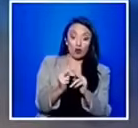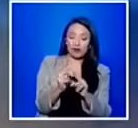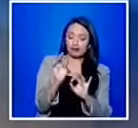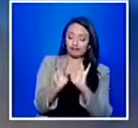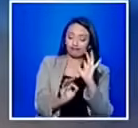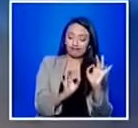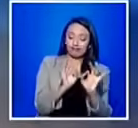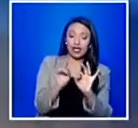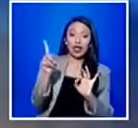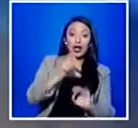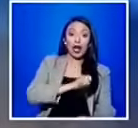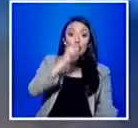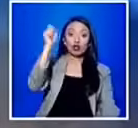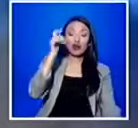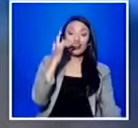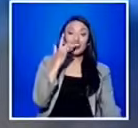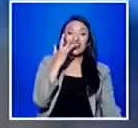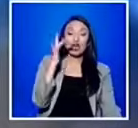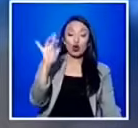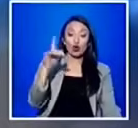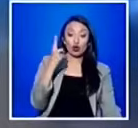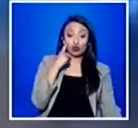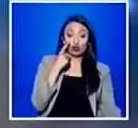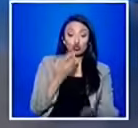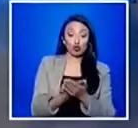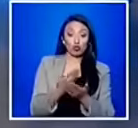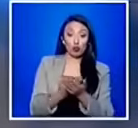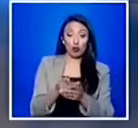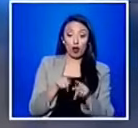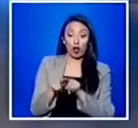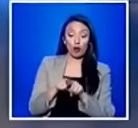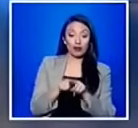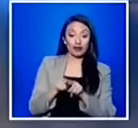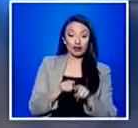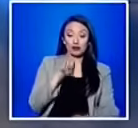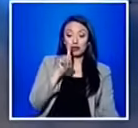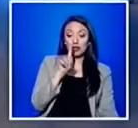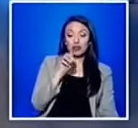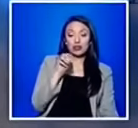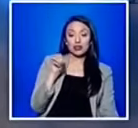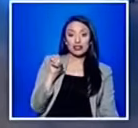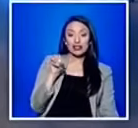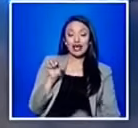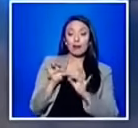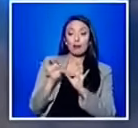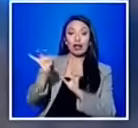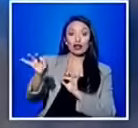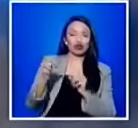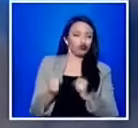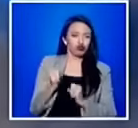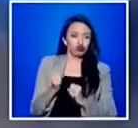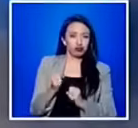atleta tricolor superó su marca en la prueba de atletismo en los 100 metros planos. Veamos el resumen.